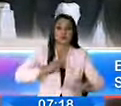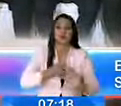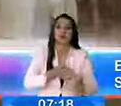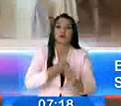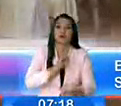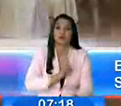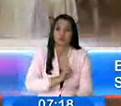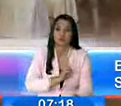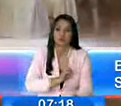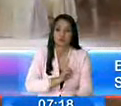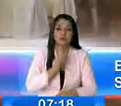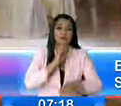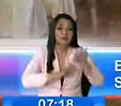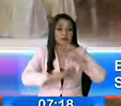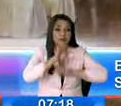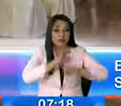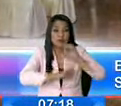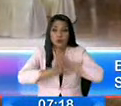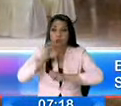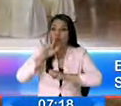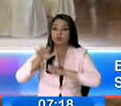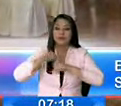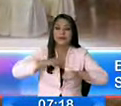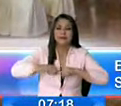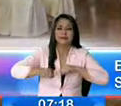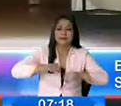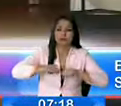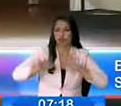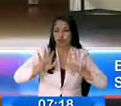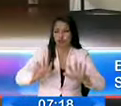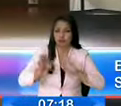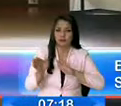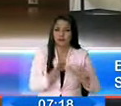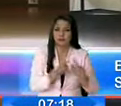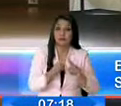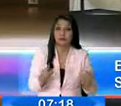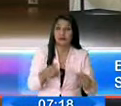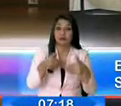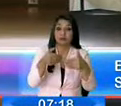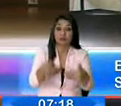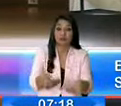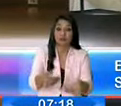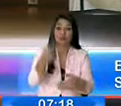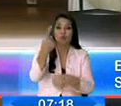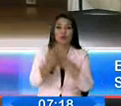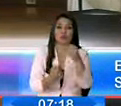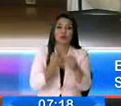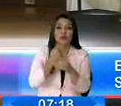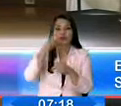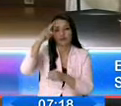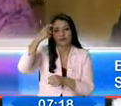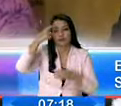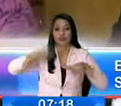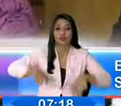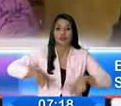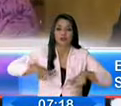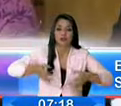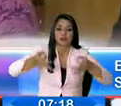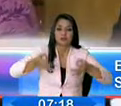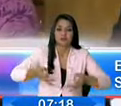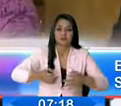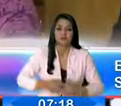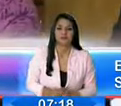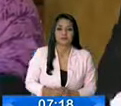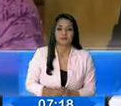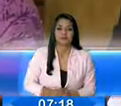se dijo, evaluar la gestión de los mismos. Pero también será antes de que se cumpla un año del gobierno de Lenín Moreno. También es cierto